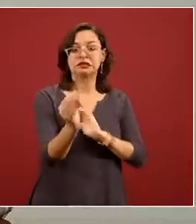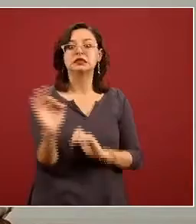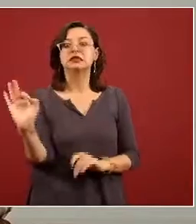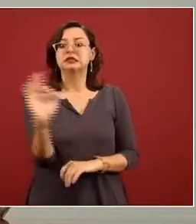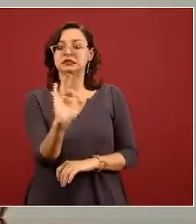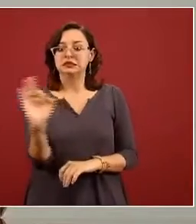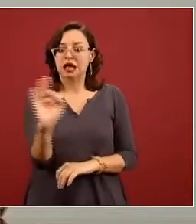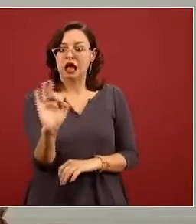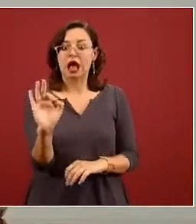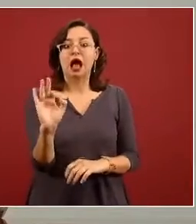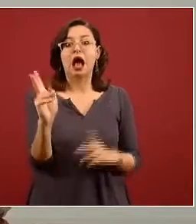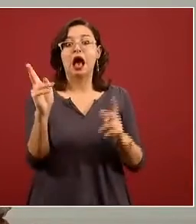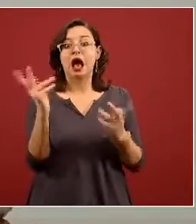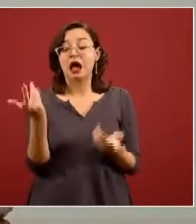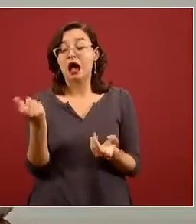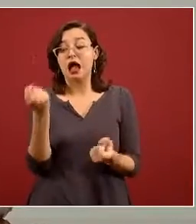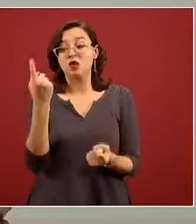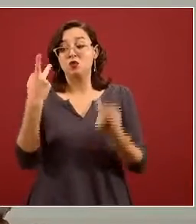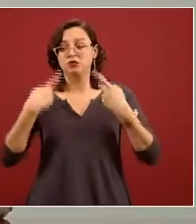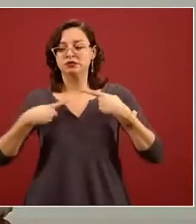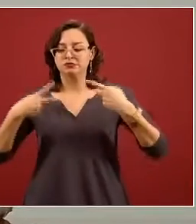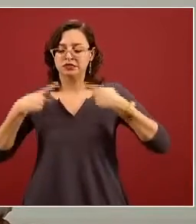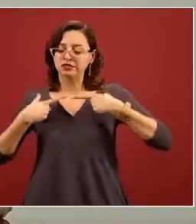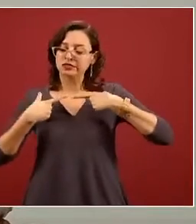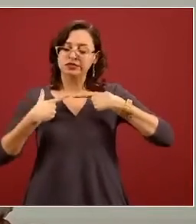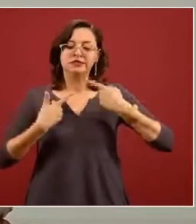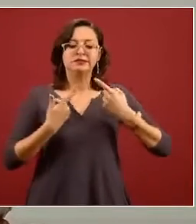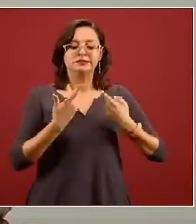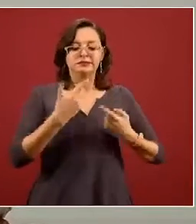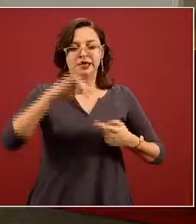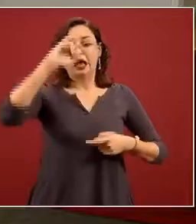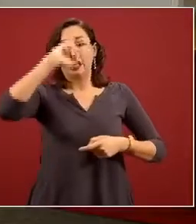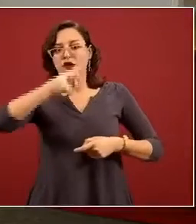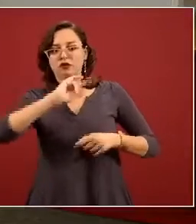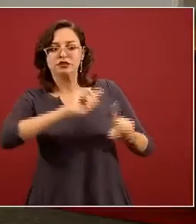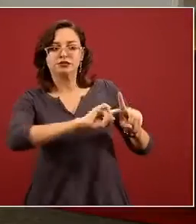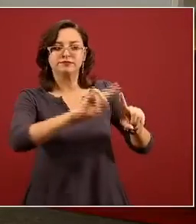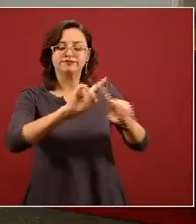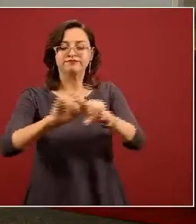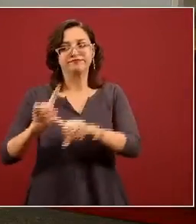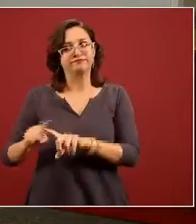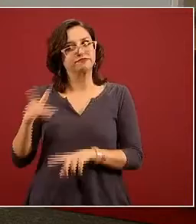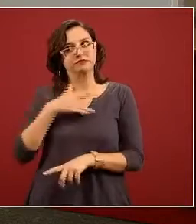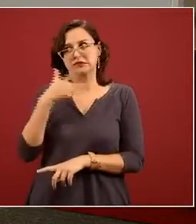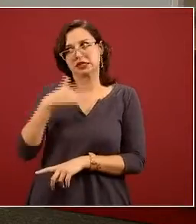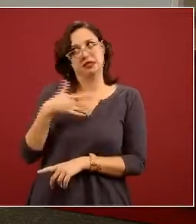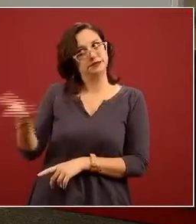algunos empleadores quisieran empezar a ver cómo retomar